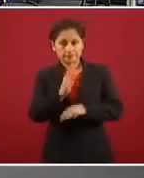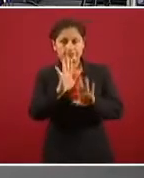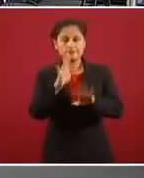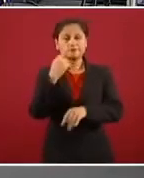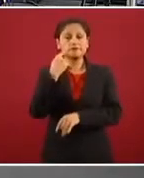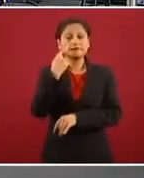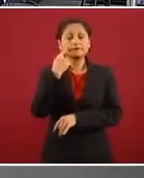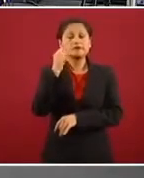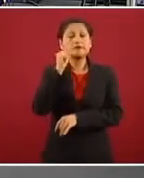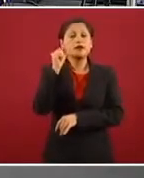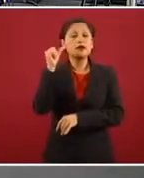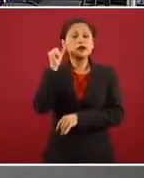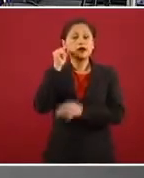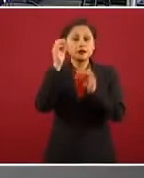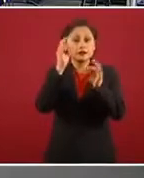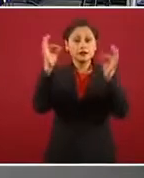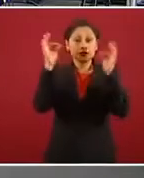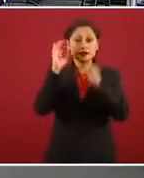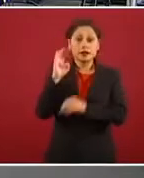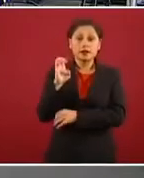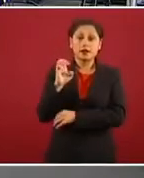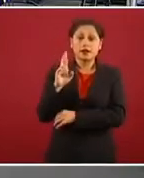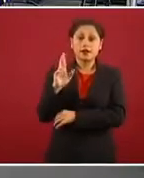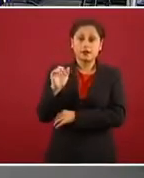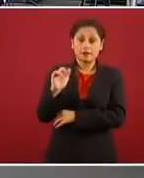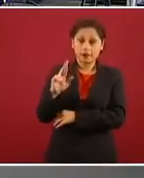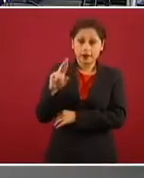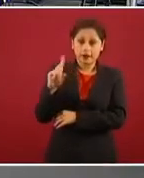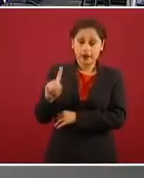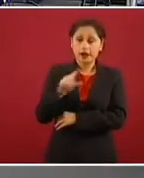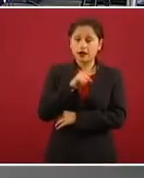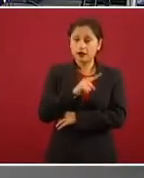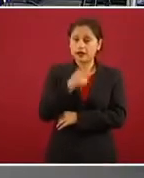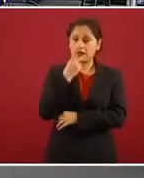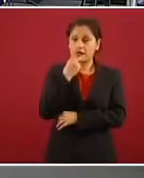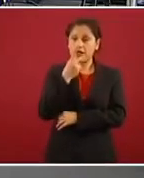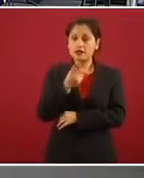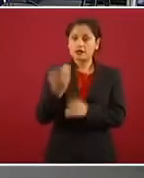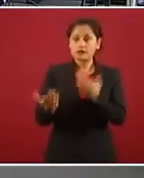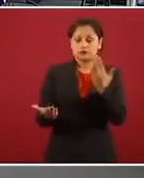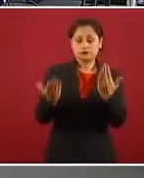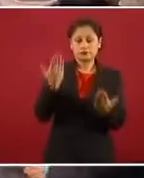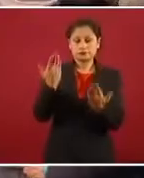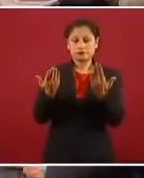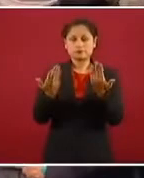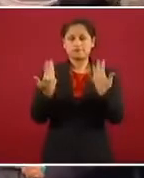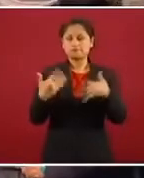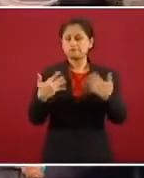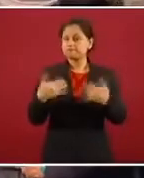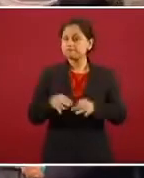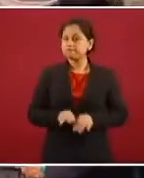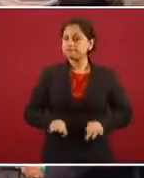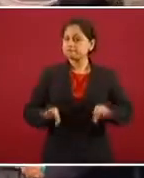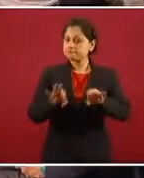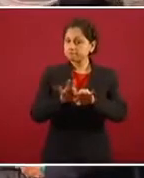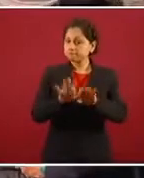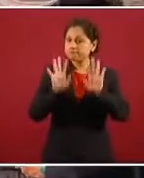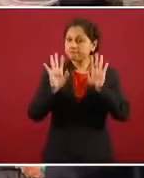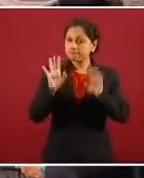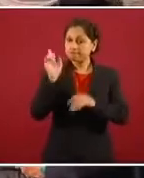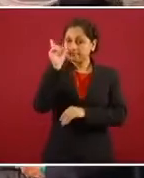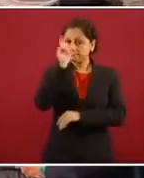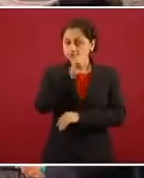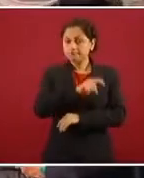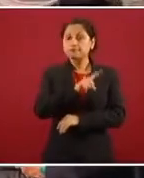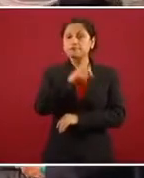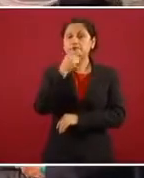Marcelo Ebrard hizo una comparación que me pareció muy pertinente y muy retadora. Dijo que este momento lo